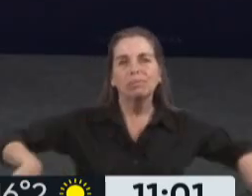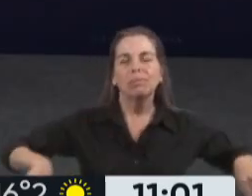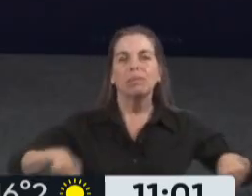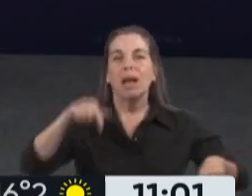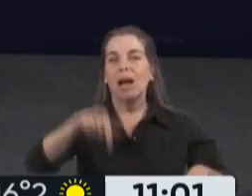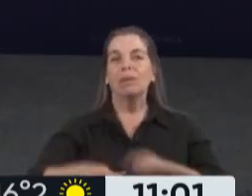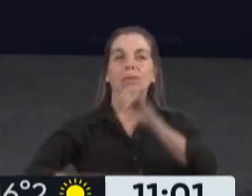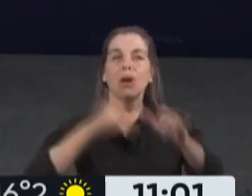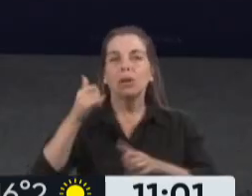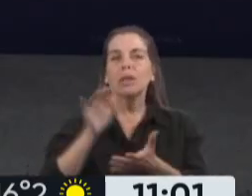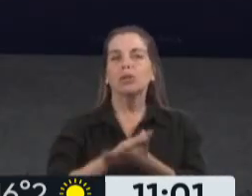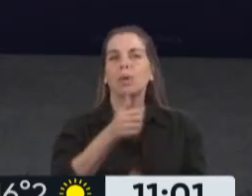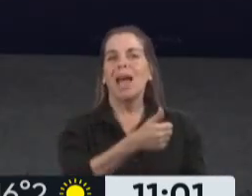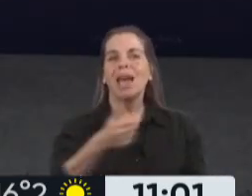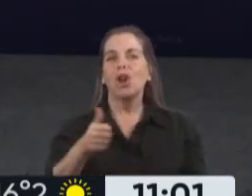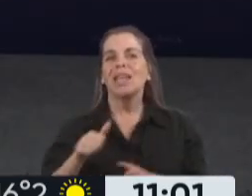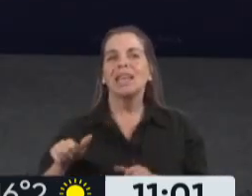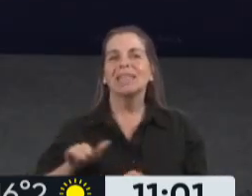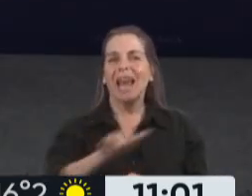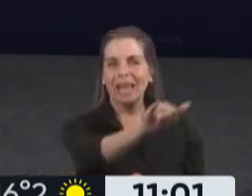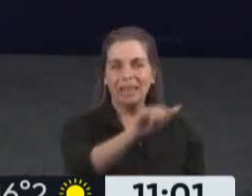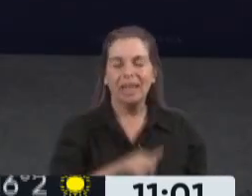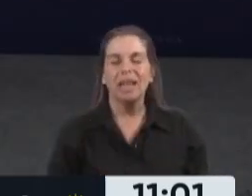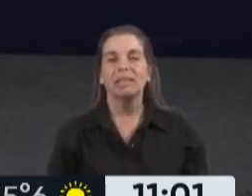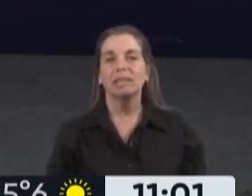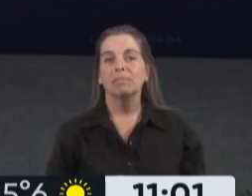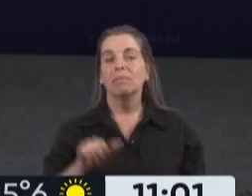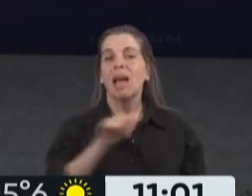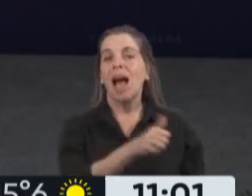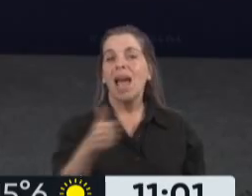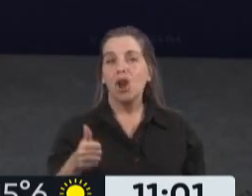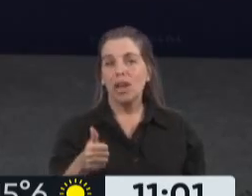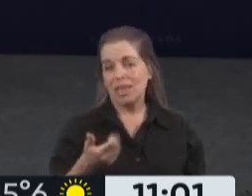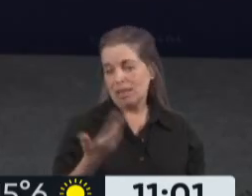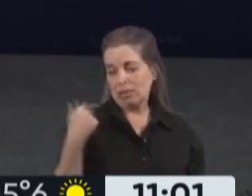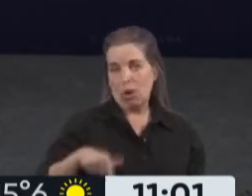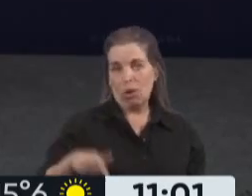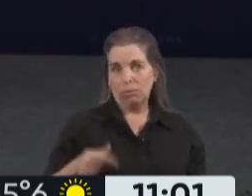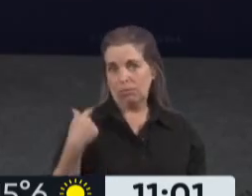les voy a hablar de Aerolíneas Argentinas. La compañía anunció hace minutos